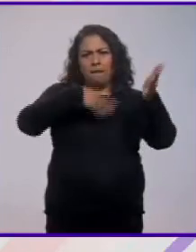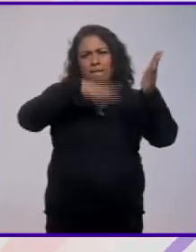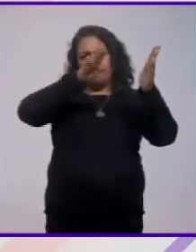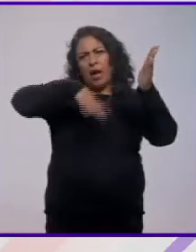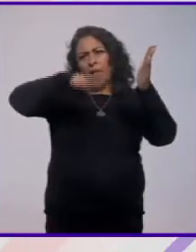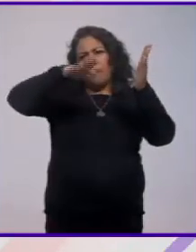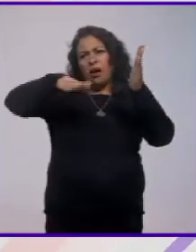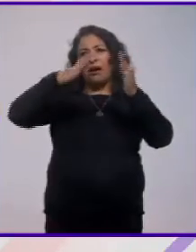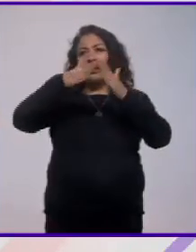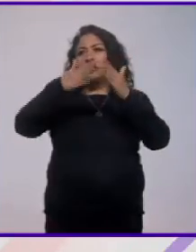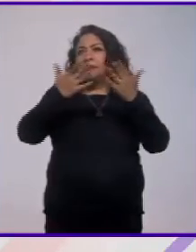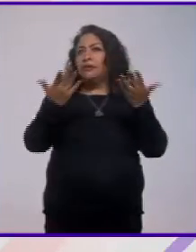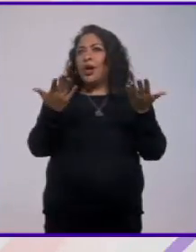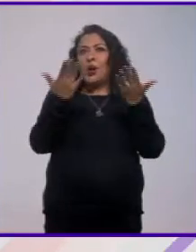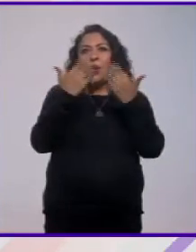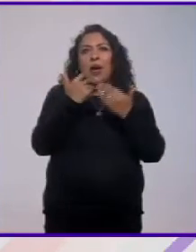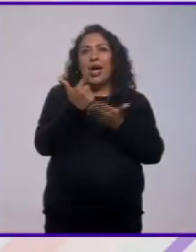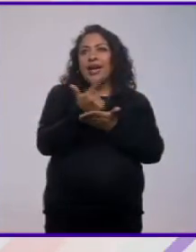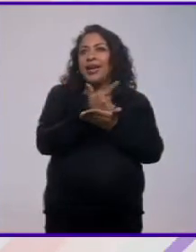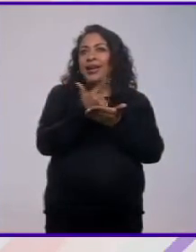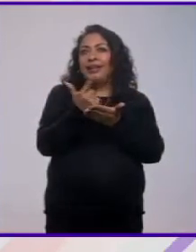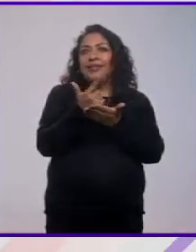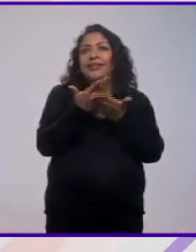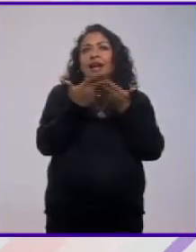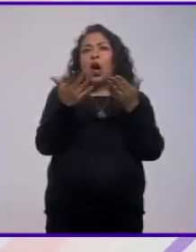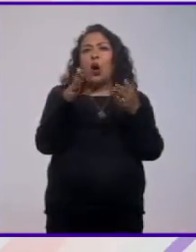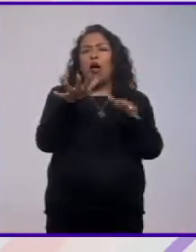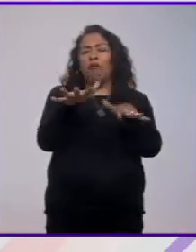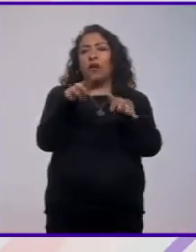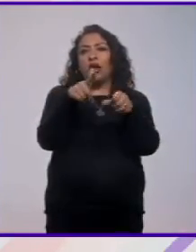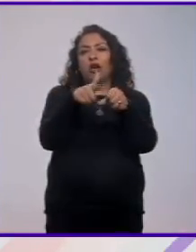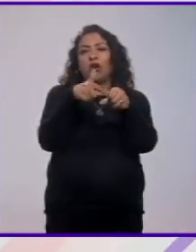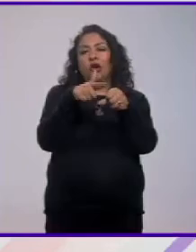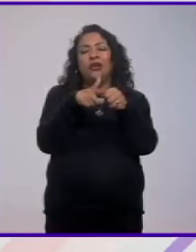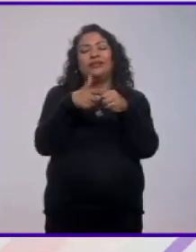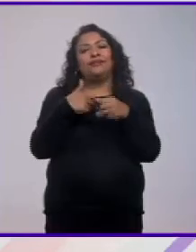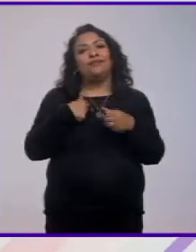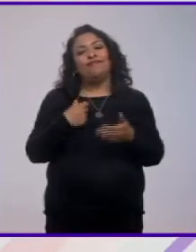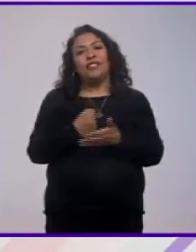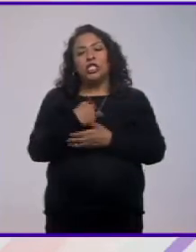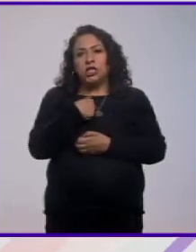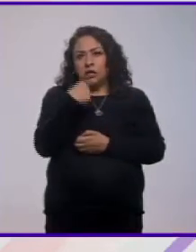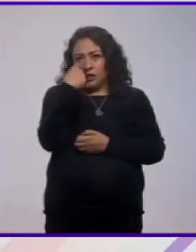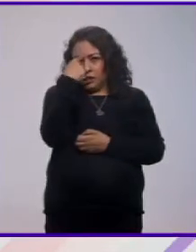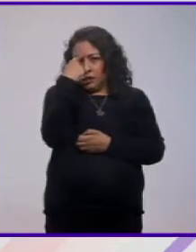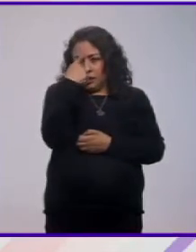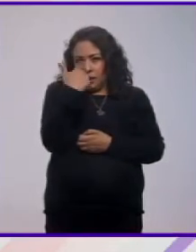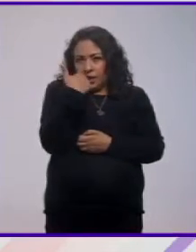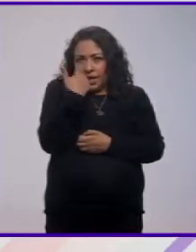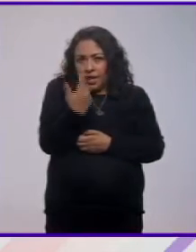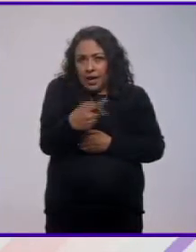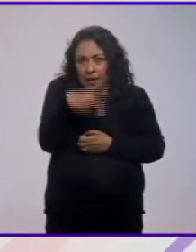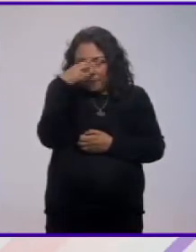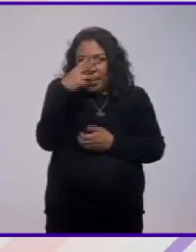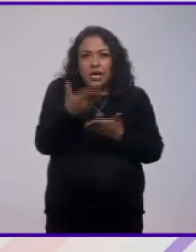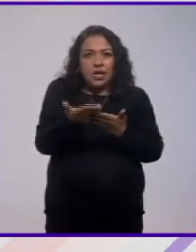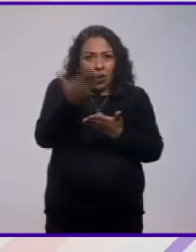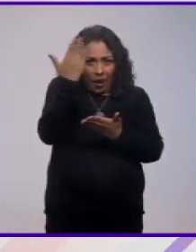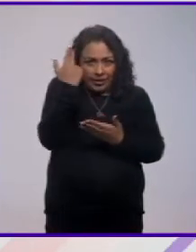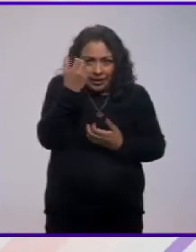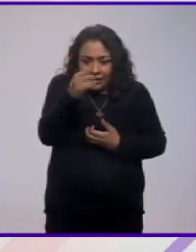casas. Entonces ya no son grises los barrios, son de colores. Y yo estaba muy obsesionada porque ese es el México que yo había